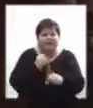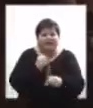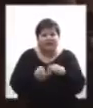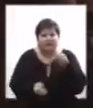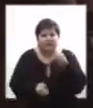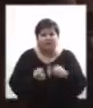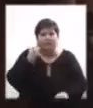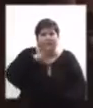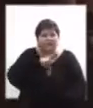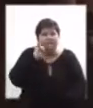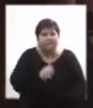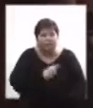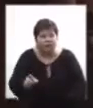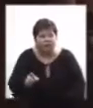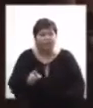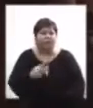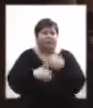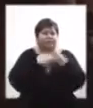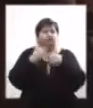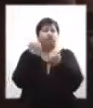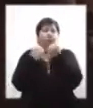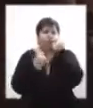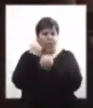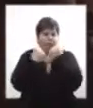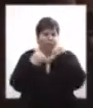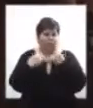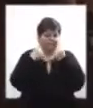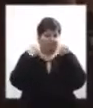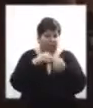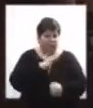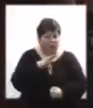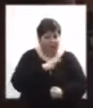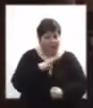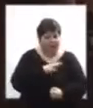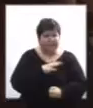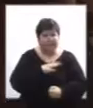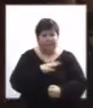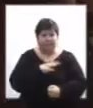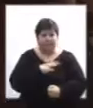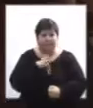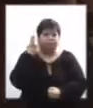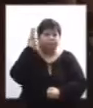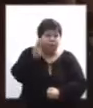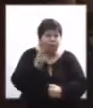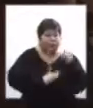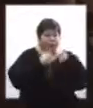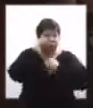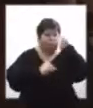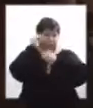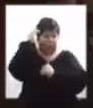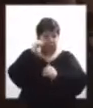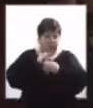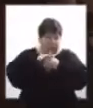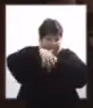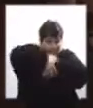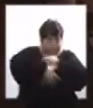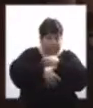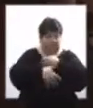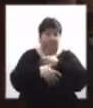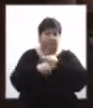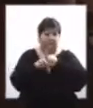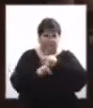empleo un desarrollo económico que no tenemos duda que lo va a impactar y que se va a generar en un futuro cuando se construya La